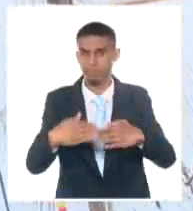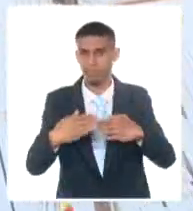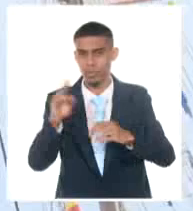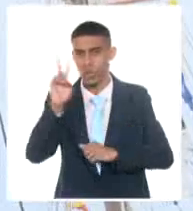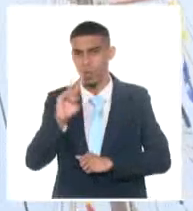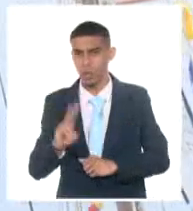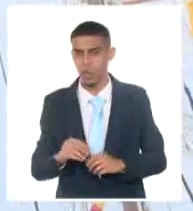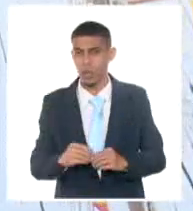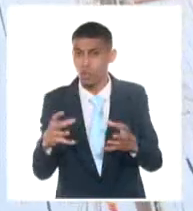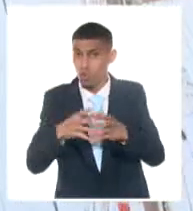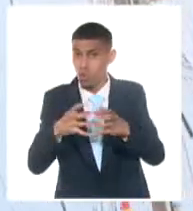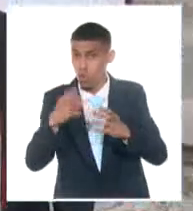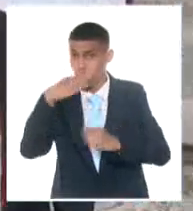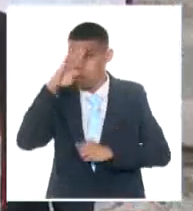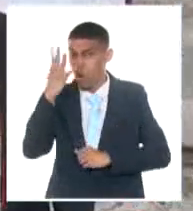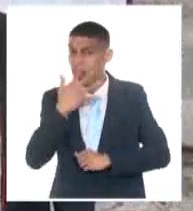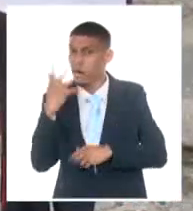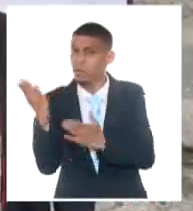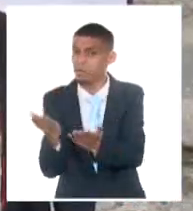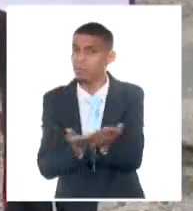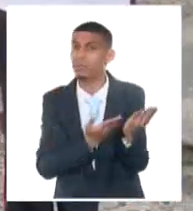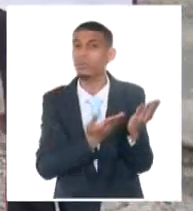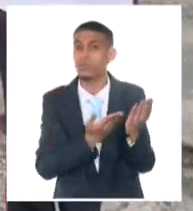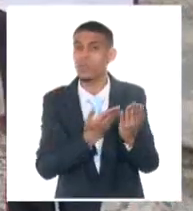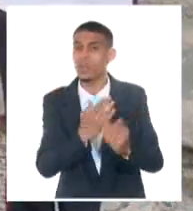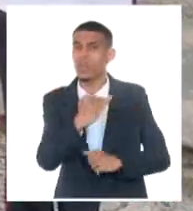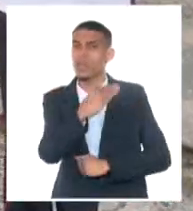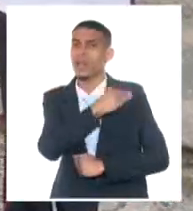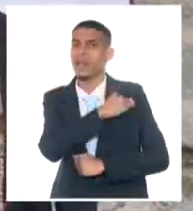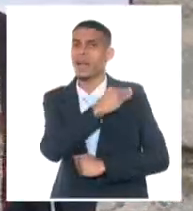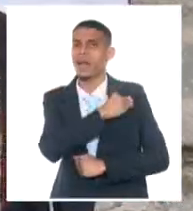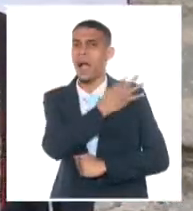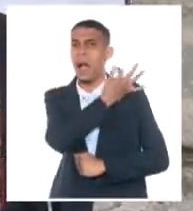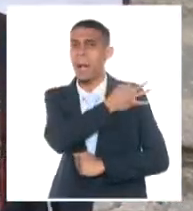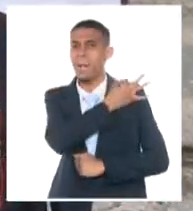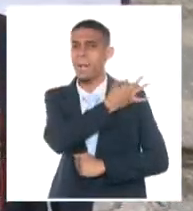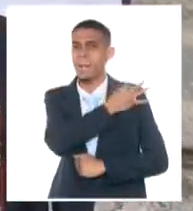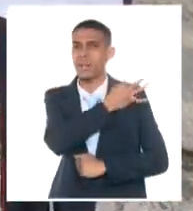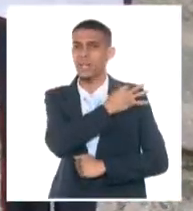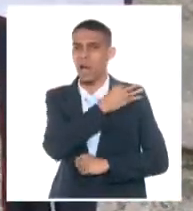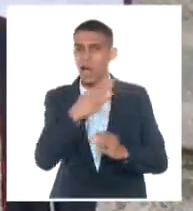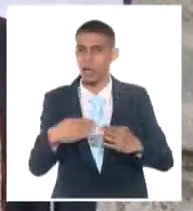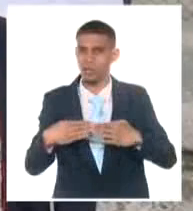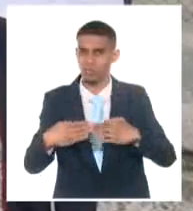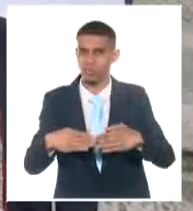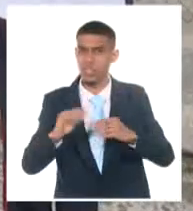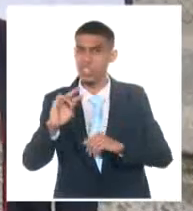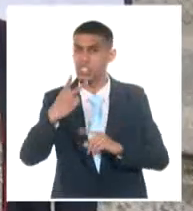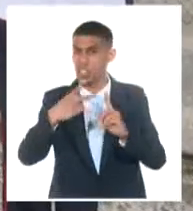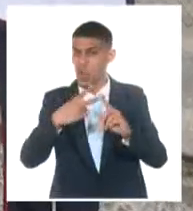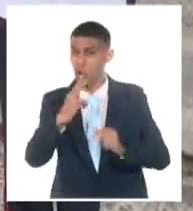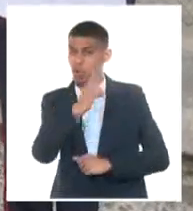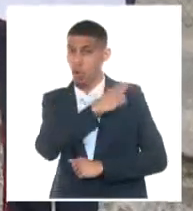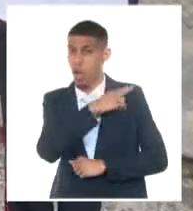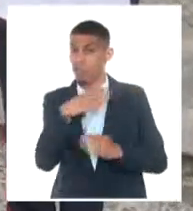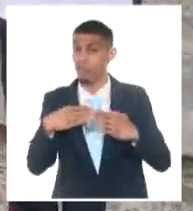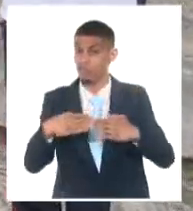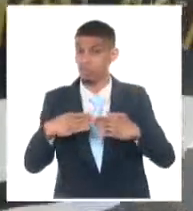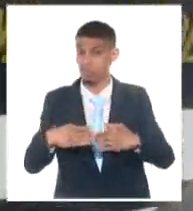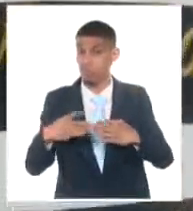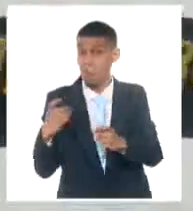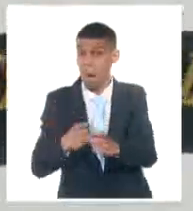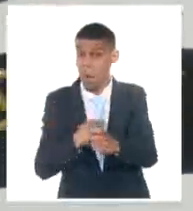la parte cubana lo recibió el capitán de flotilla José Luis Souto Galindo, segundo jefe de la Marina de